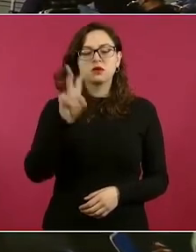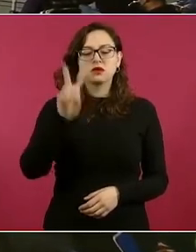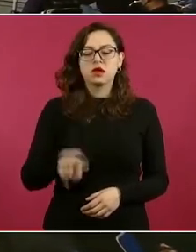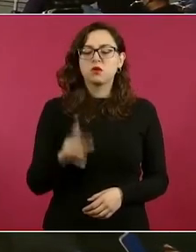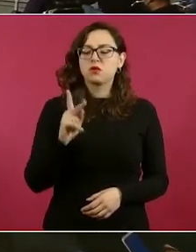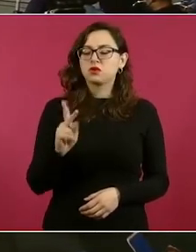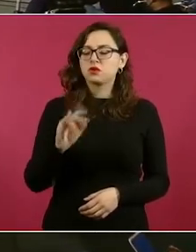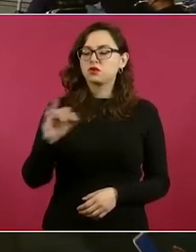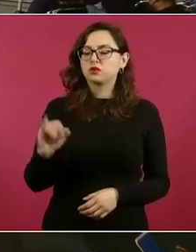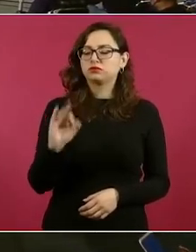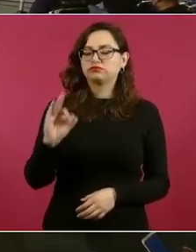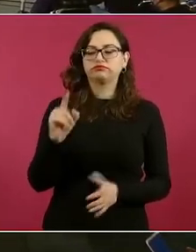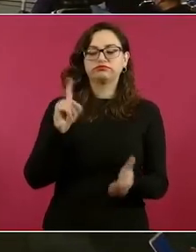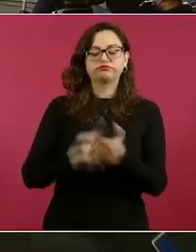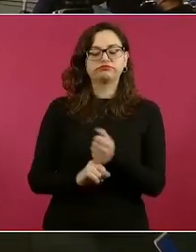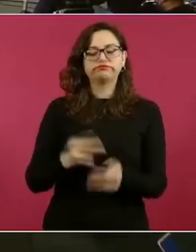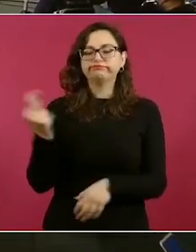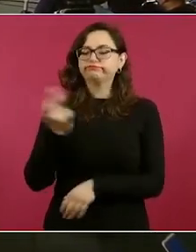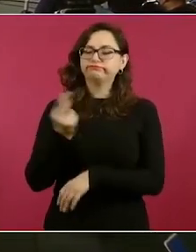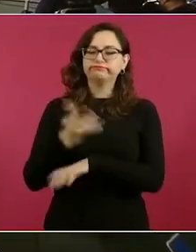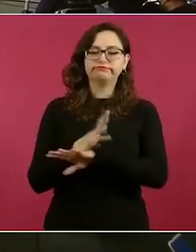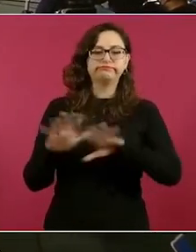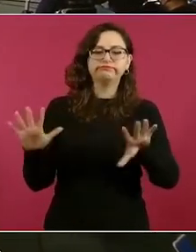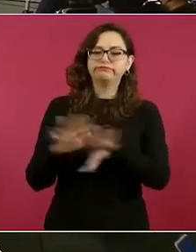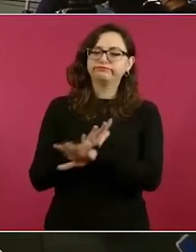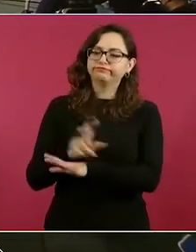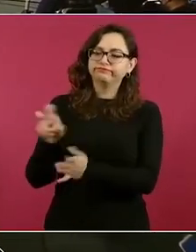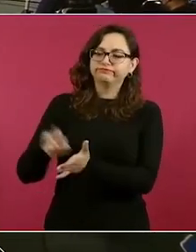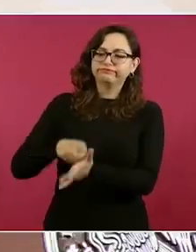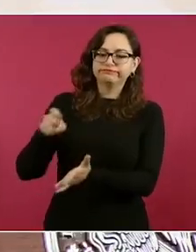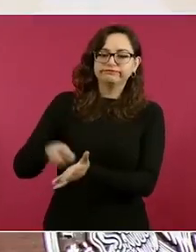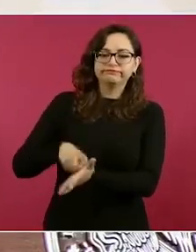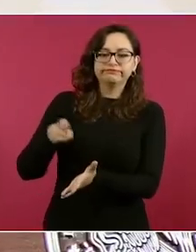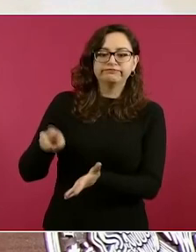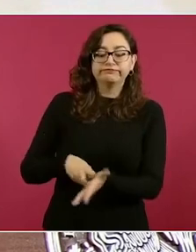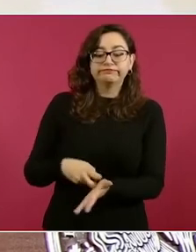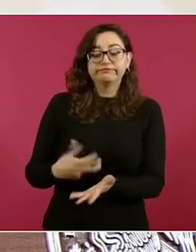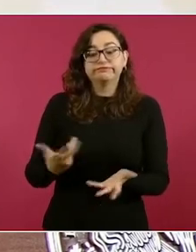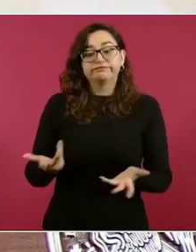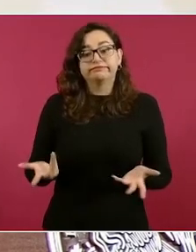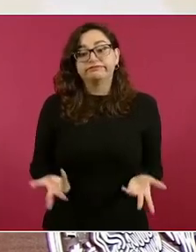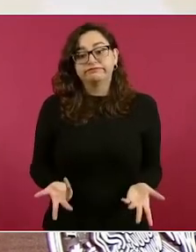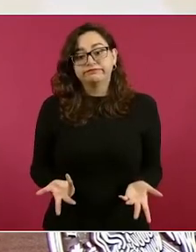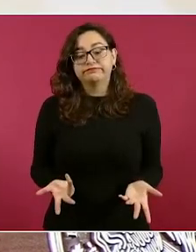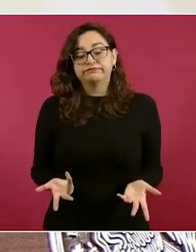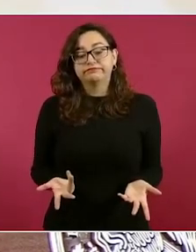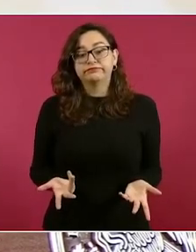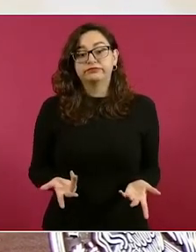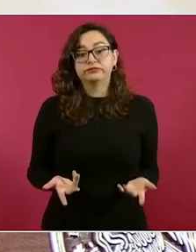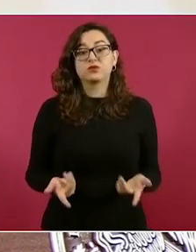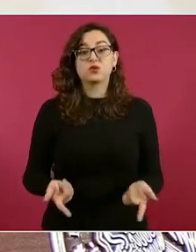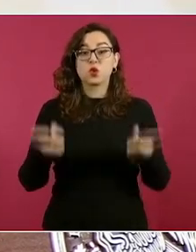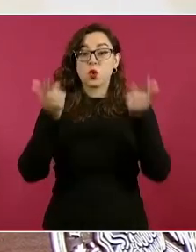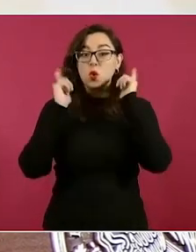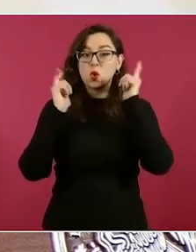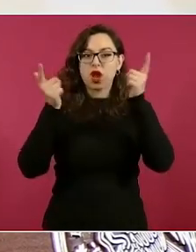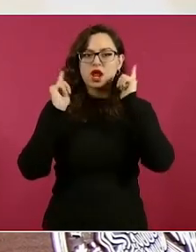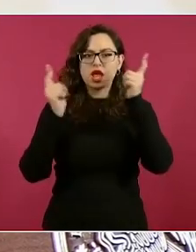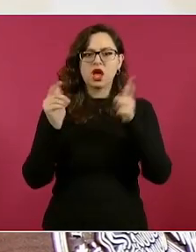Y ojalá y los integrantes de la judicatura